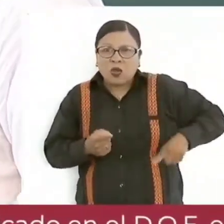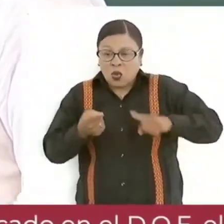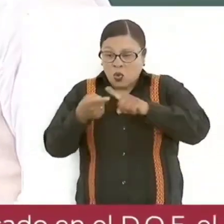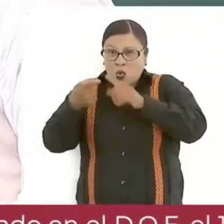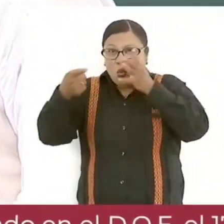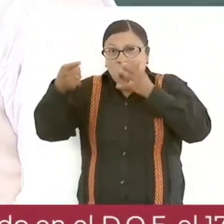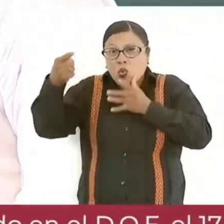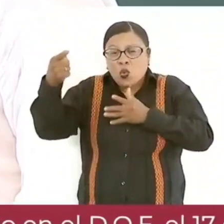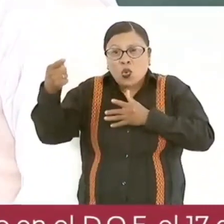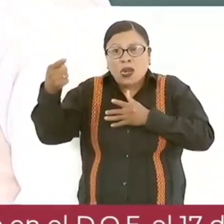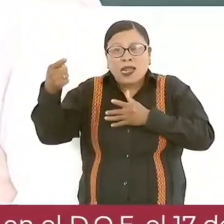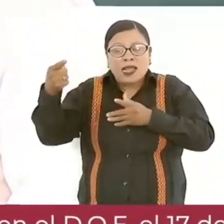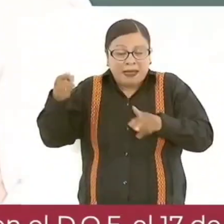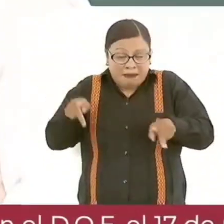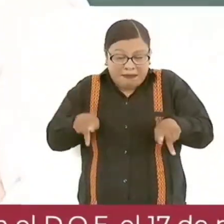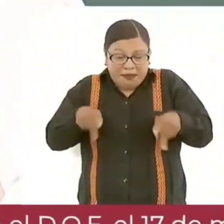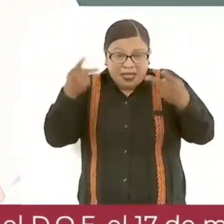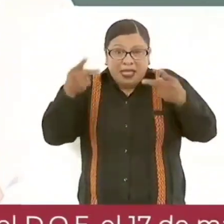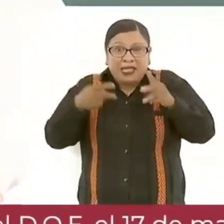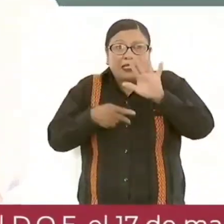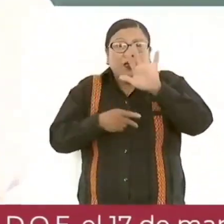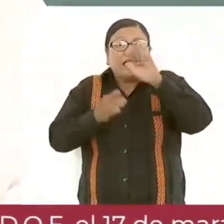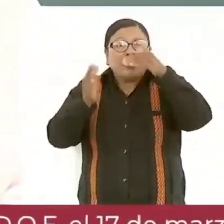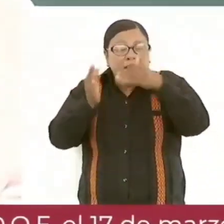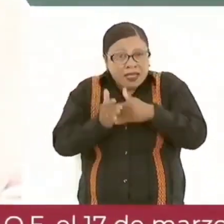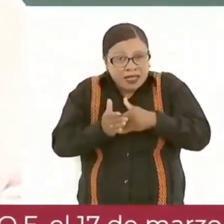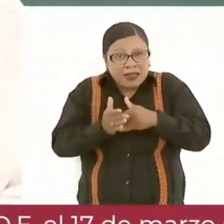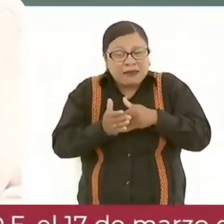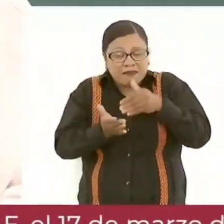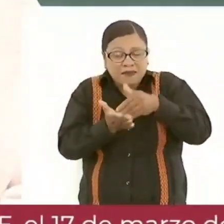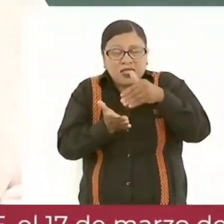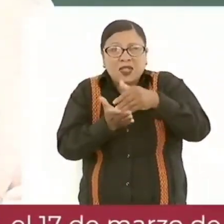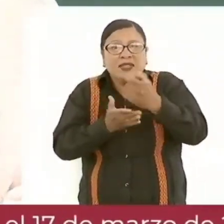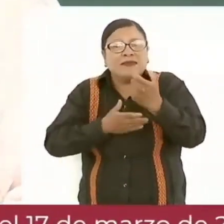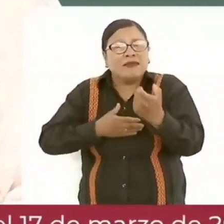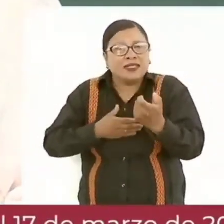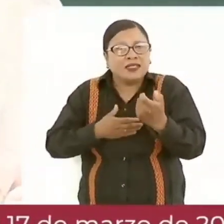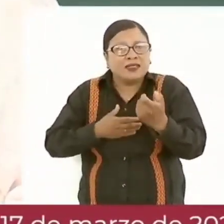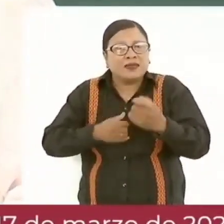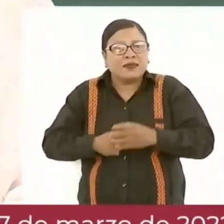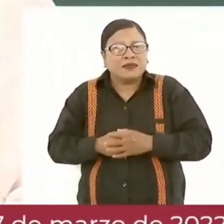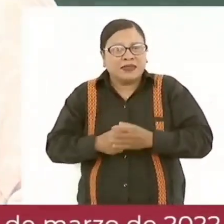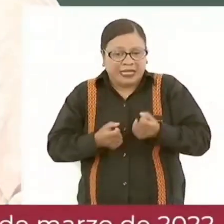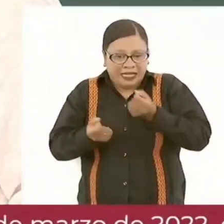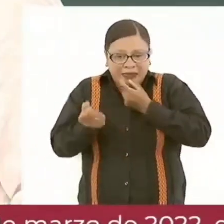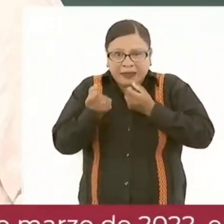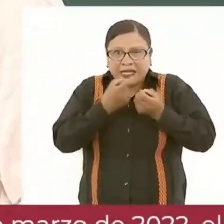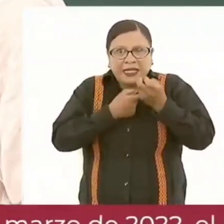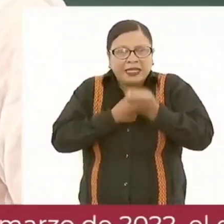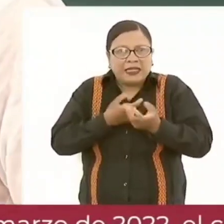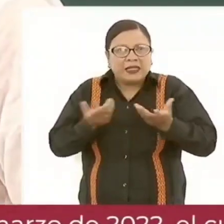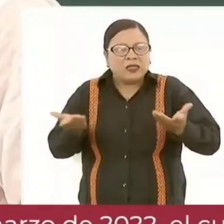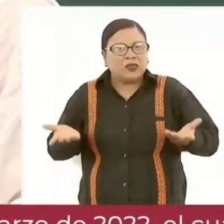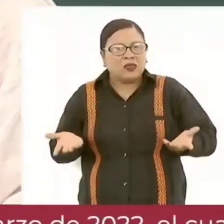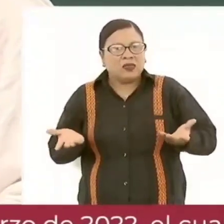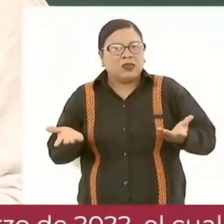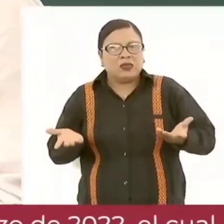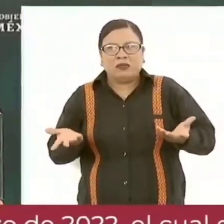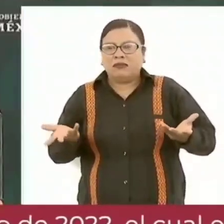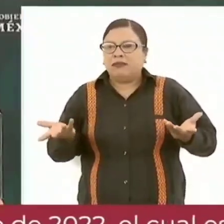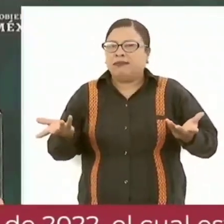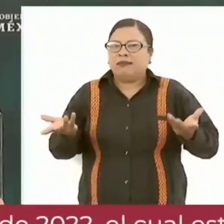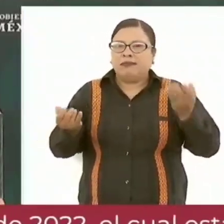empresa vendía 50 mil millones de pesos en medicamentos. Claro,